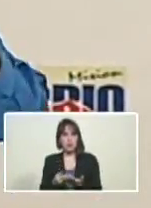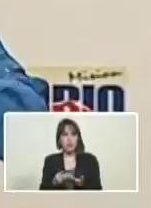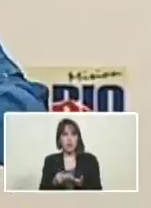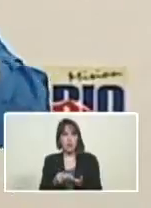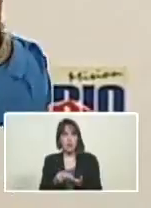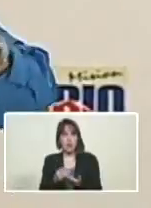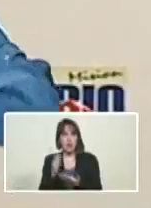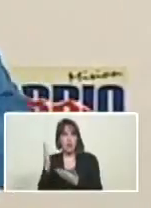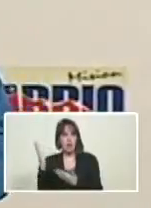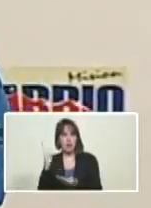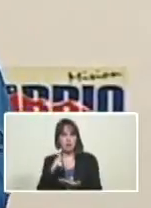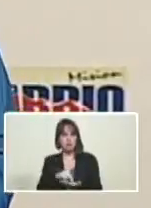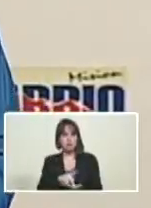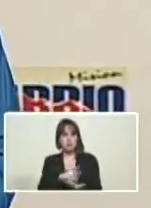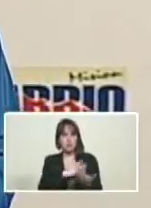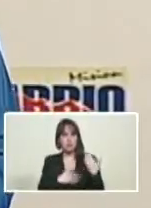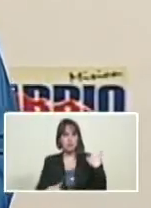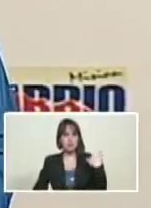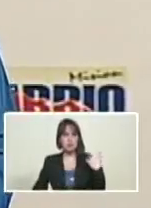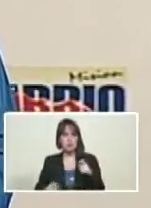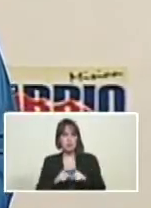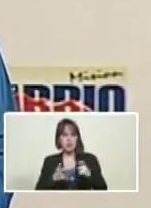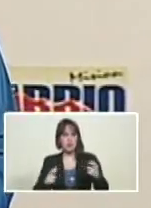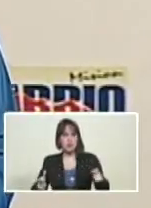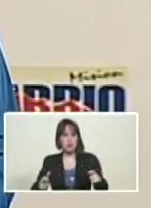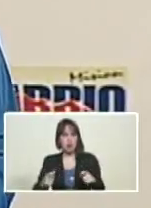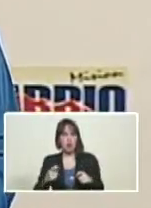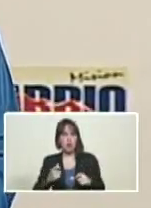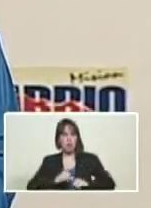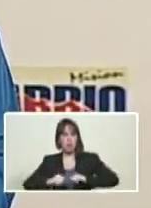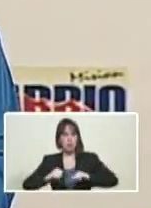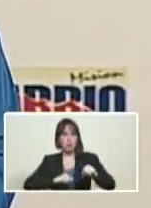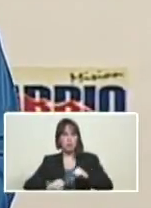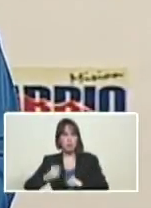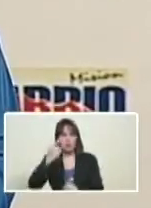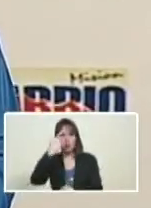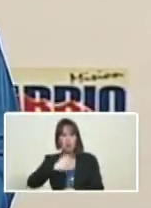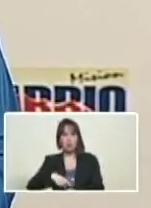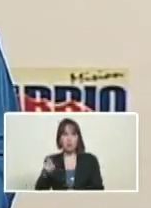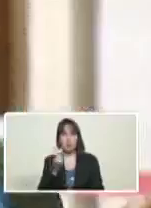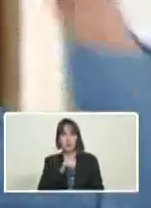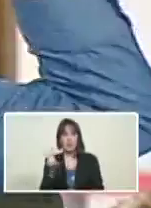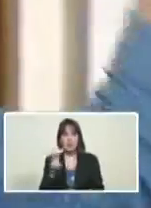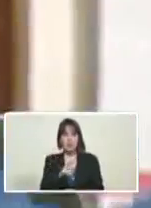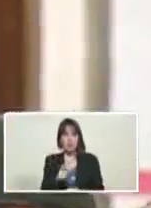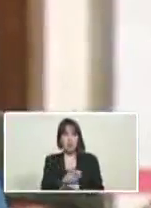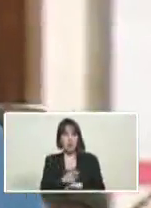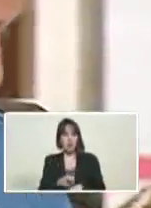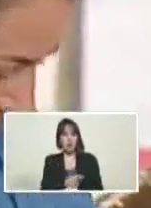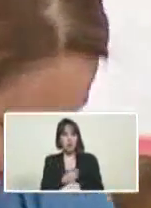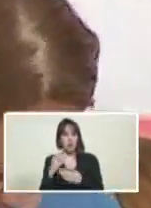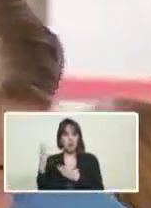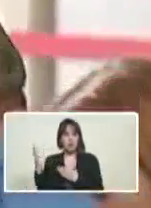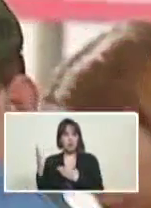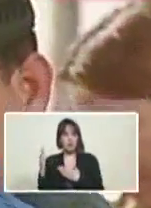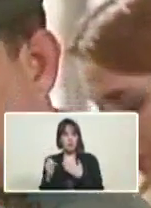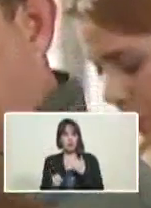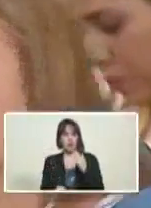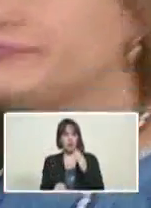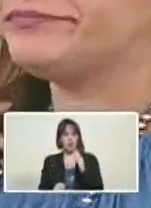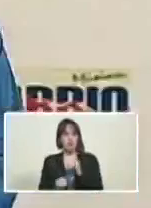presidenta, la secretaria general del Movimiento Somos Venezuela Gobierno, presidenta de la Fundación de Misiones,